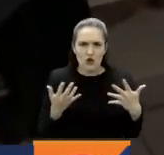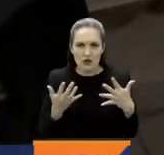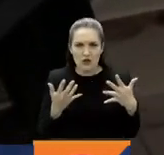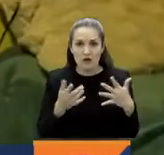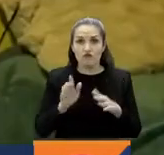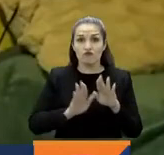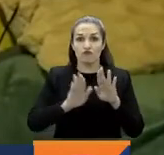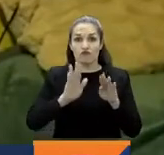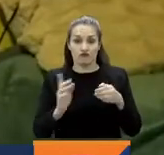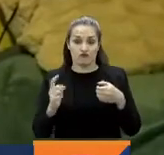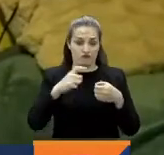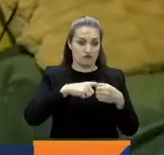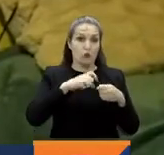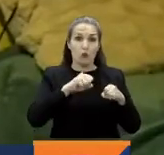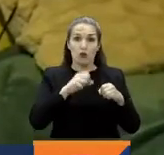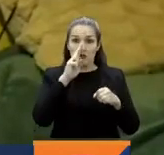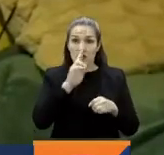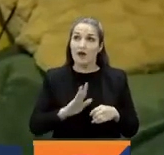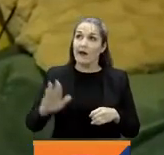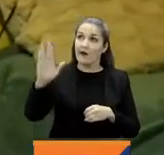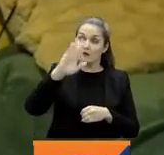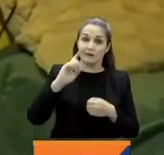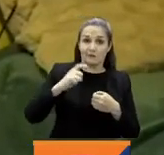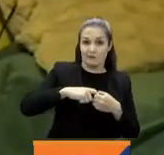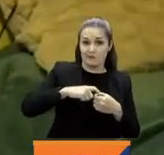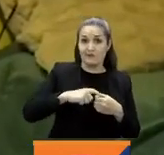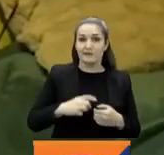postulación está abierta a nivel nacional.